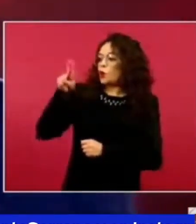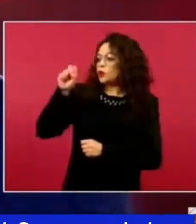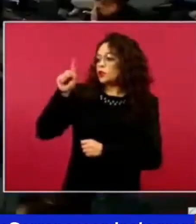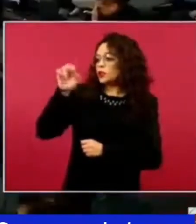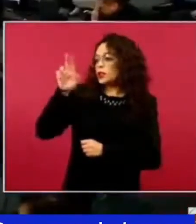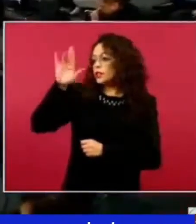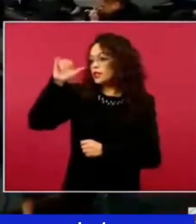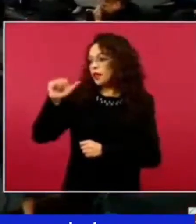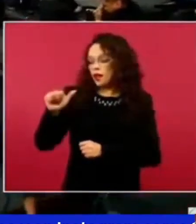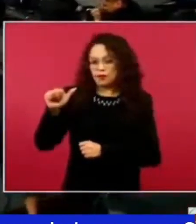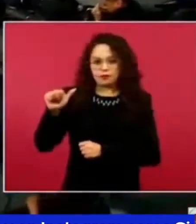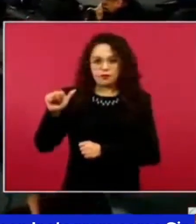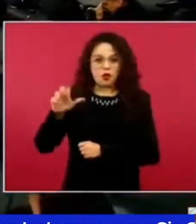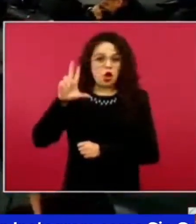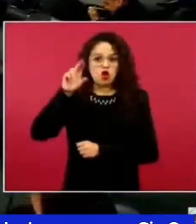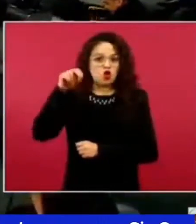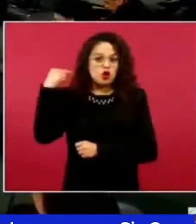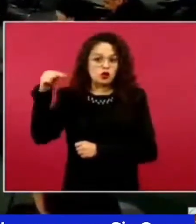del Derecho.